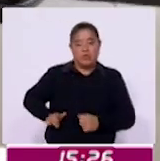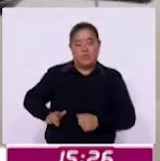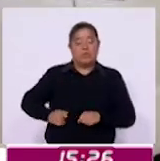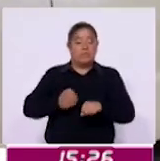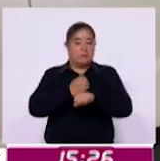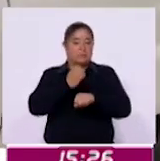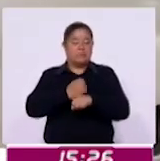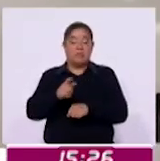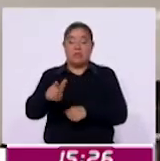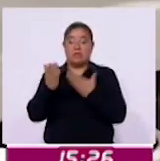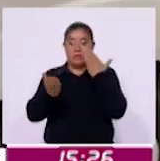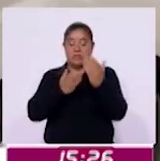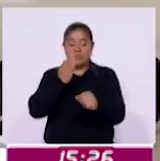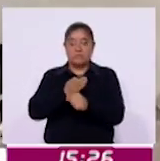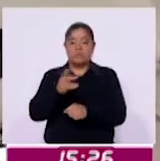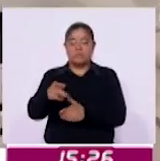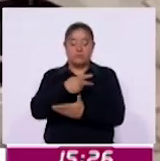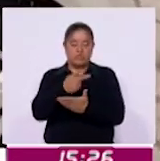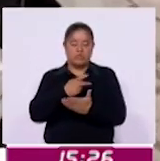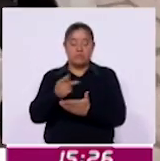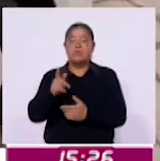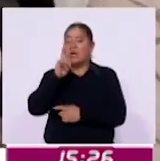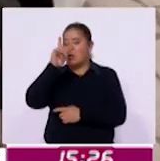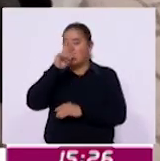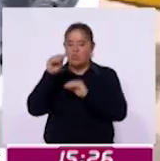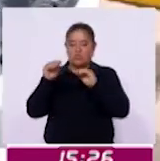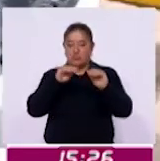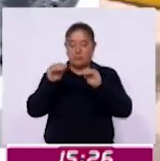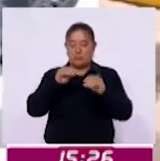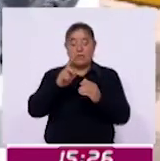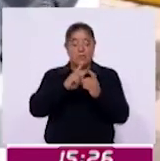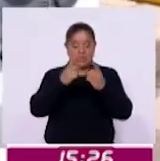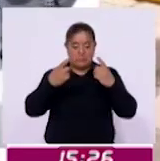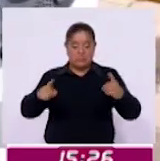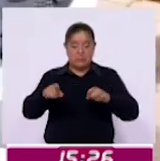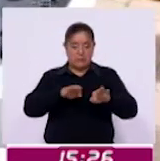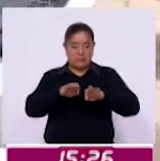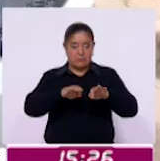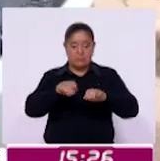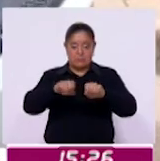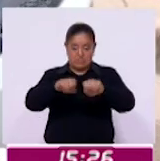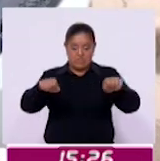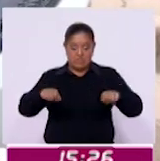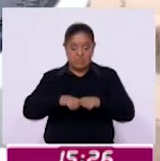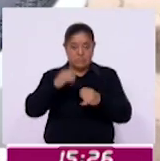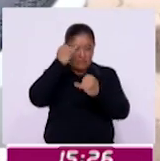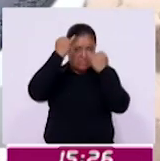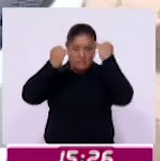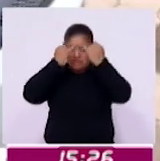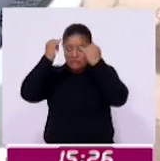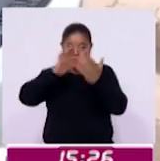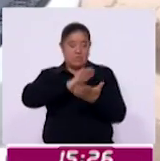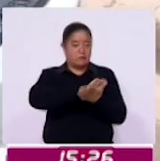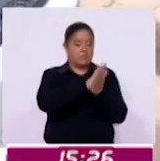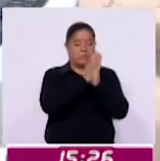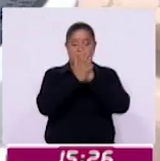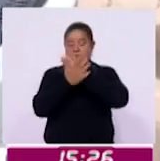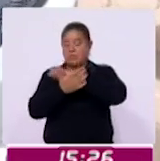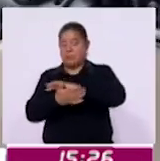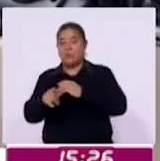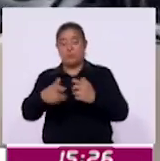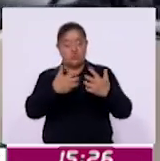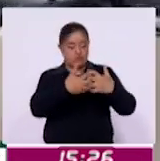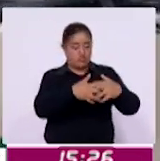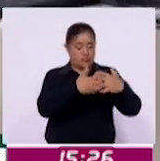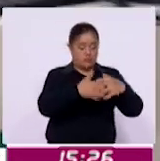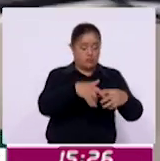estatal, los estudiantes del programa de electromovilidad desarrollaron y trabajaron en equipo para innovar y transformar un motor de combustión